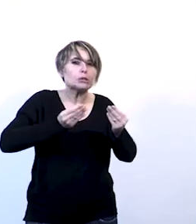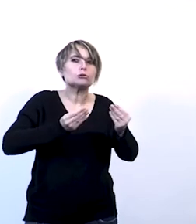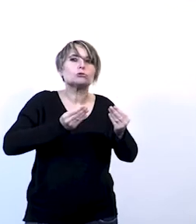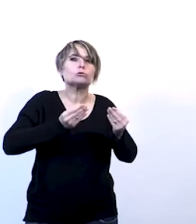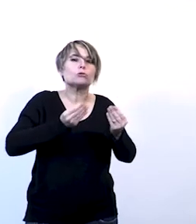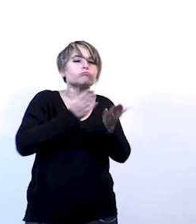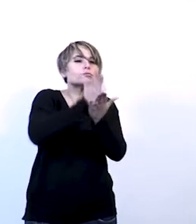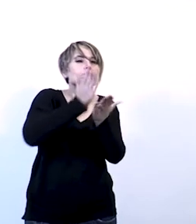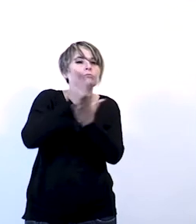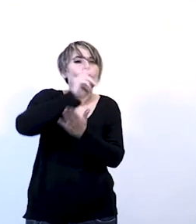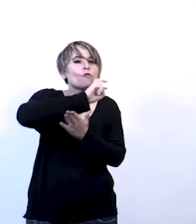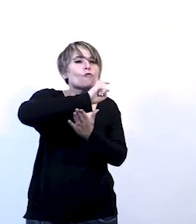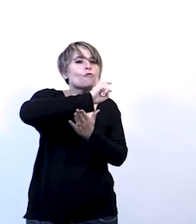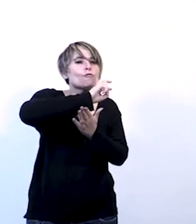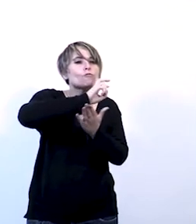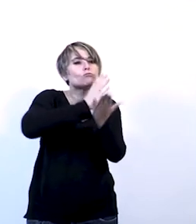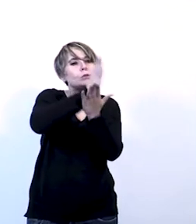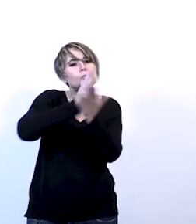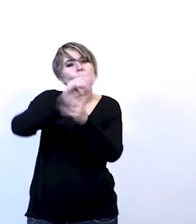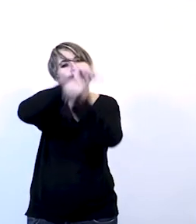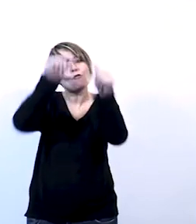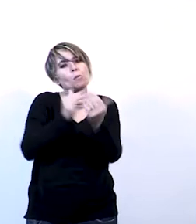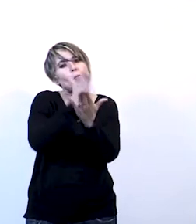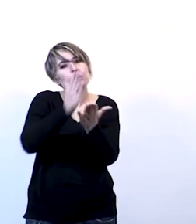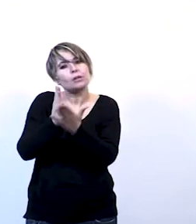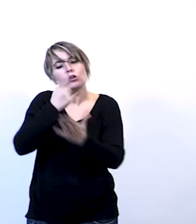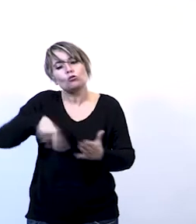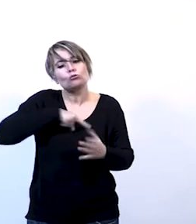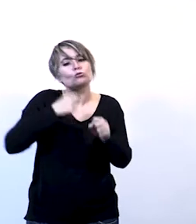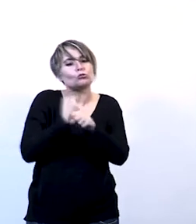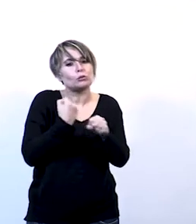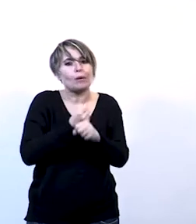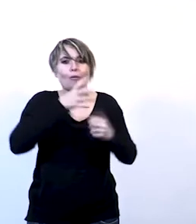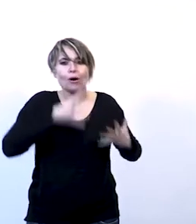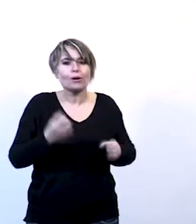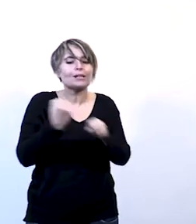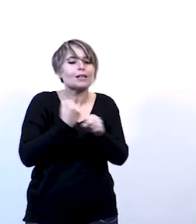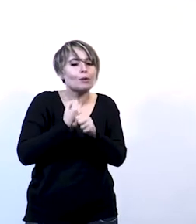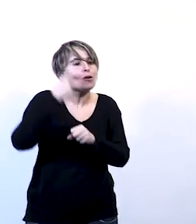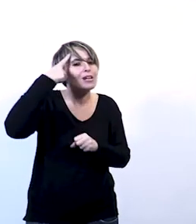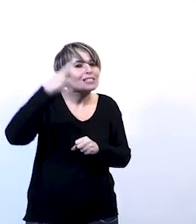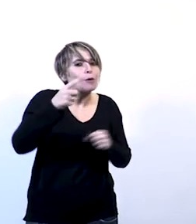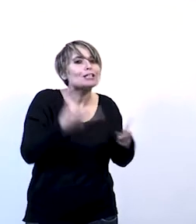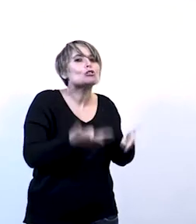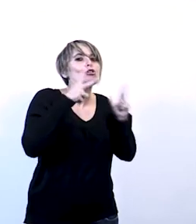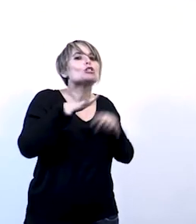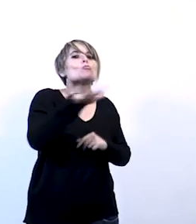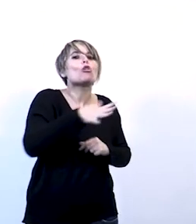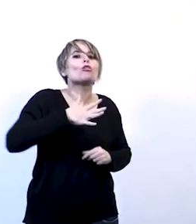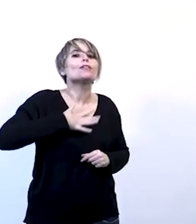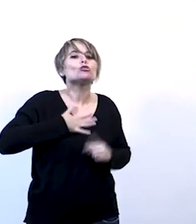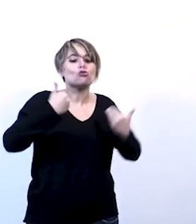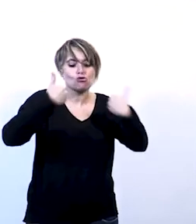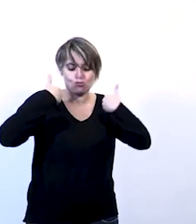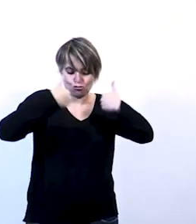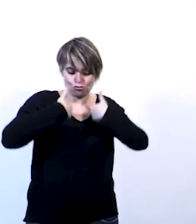formas diferentes. Una de las tareas que tenemos cada una, ¿dónde estamos? Saber dónde está el sionismo en mí.